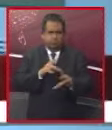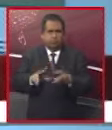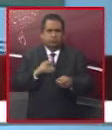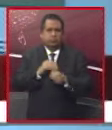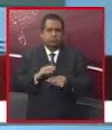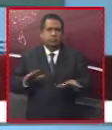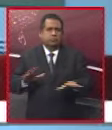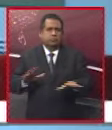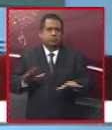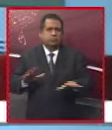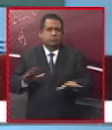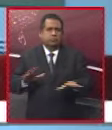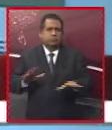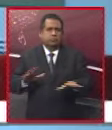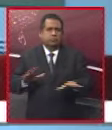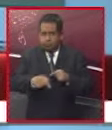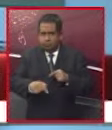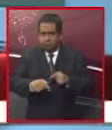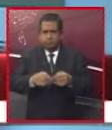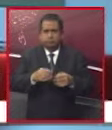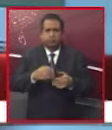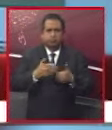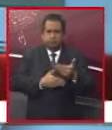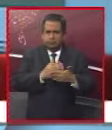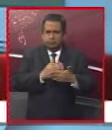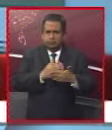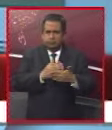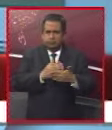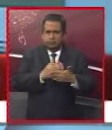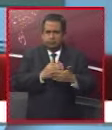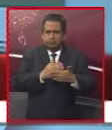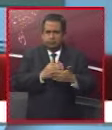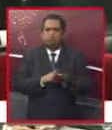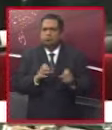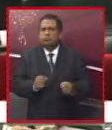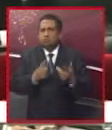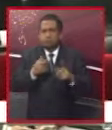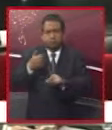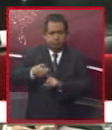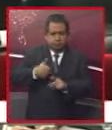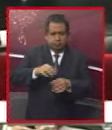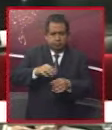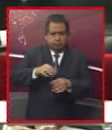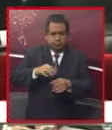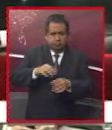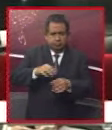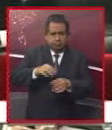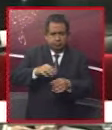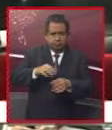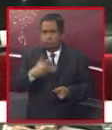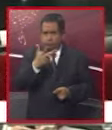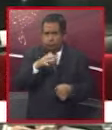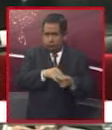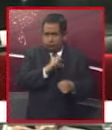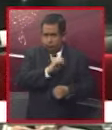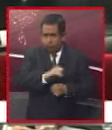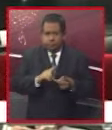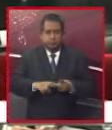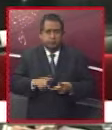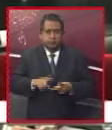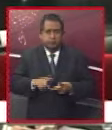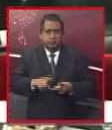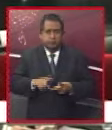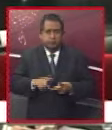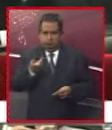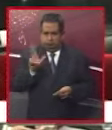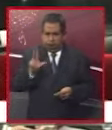minuta con proyecto de decreto por el que se reforma el Código de Justicia Militar y se expide el Código Militar de Procedimientos Penales. En votación nominal se registraron